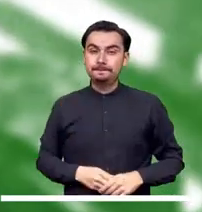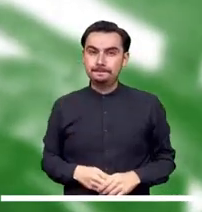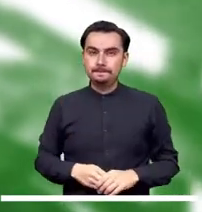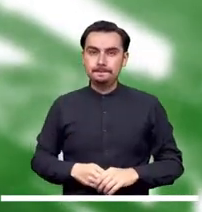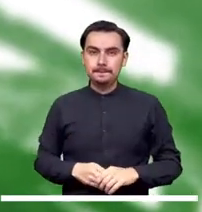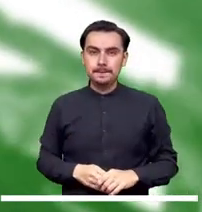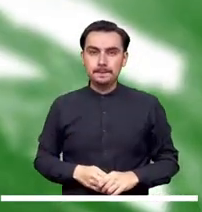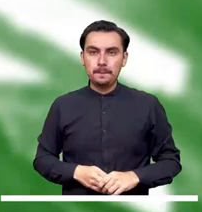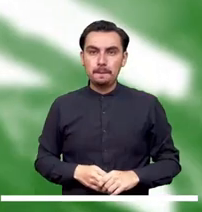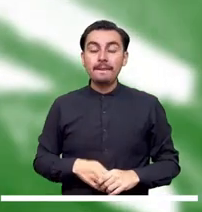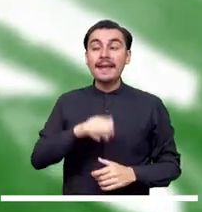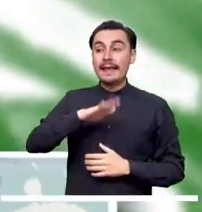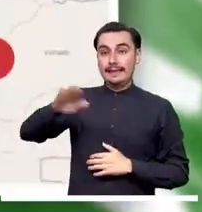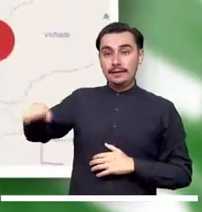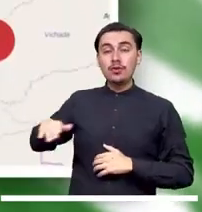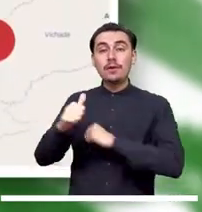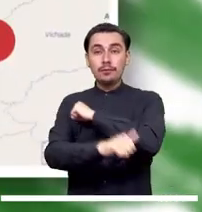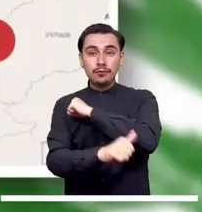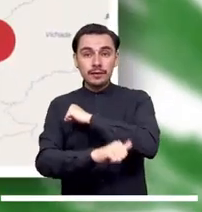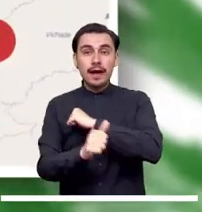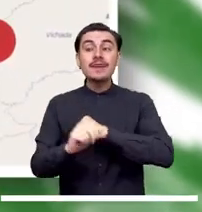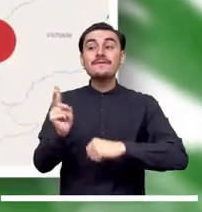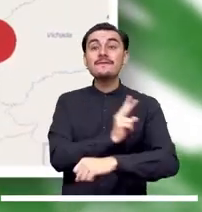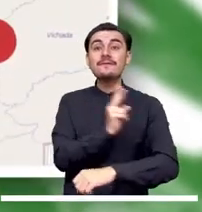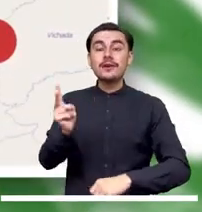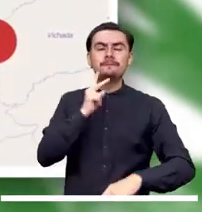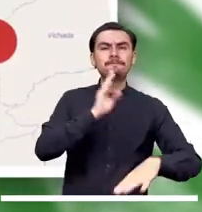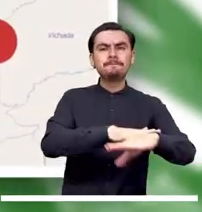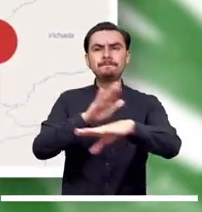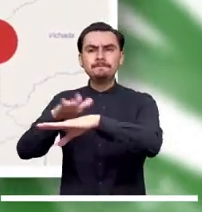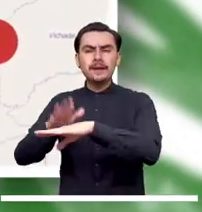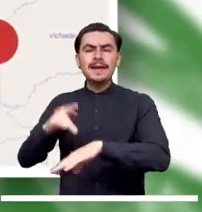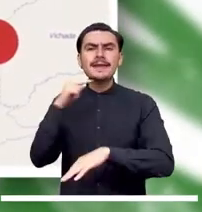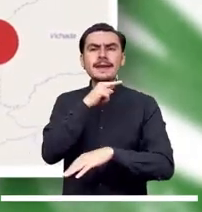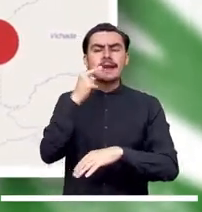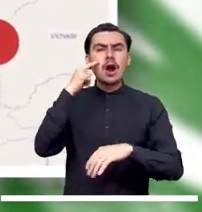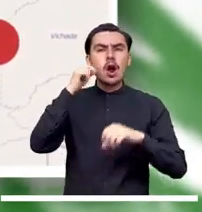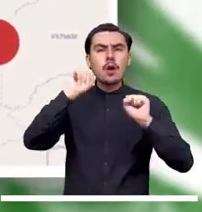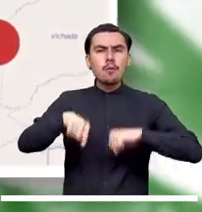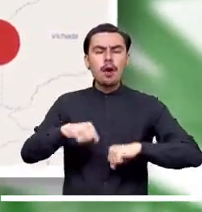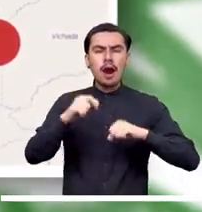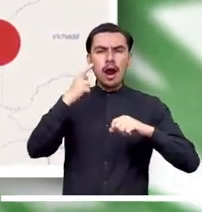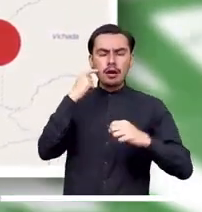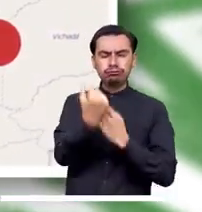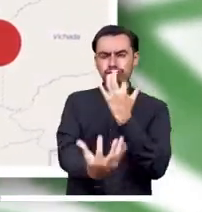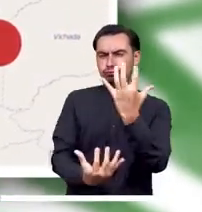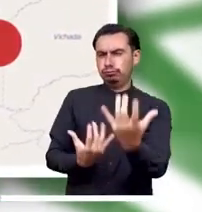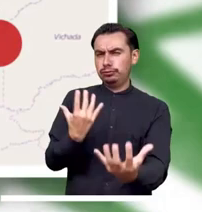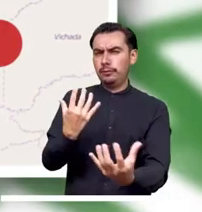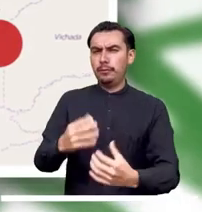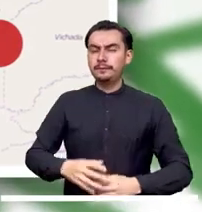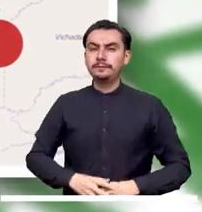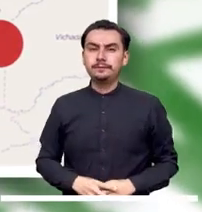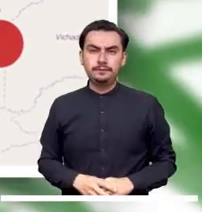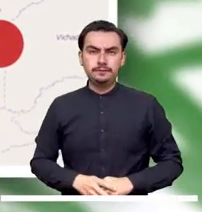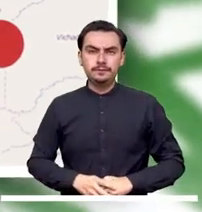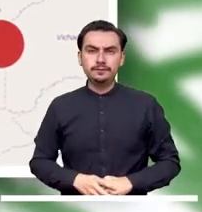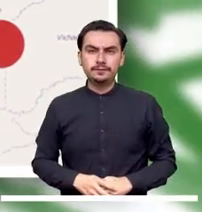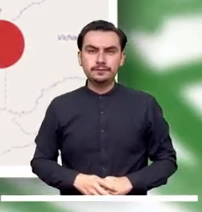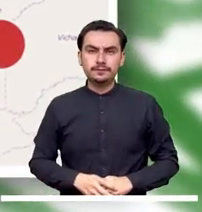Alerta roja por probabilidad de incendios en la cobertura vegetal del Caribe, Boyacá, Cundinamarca, Antioquia y